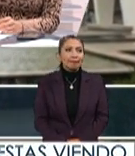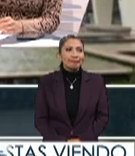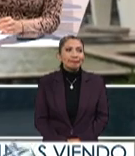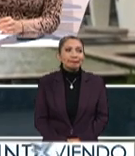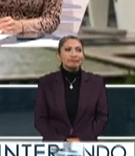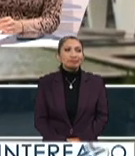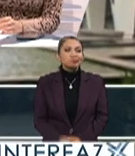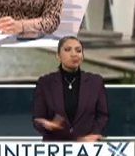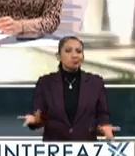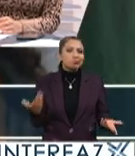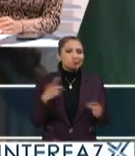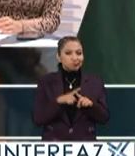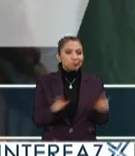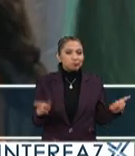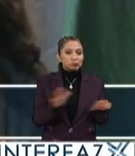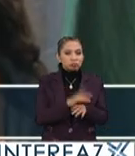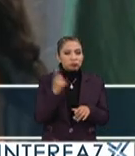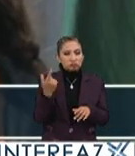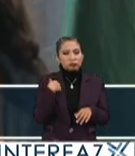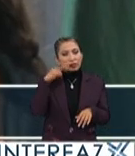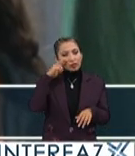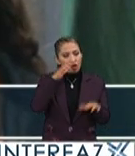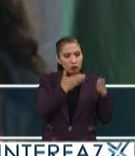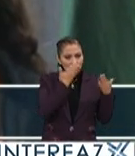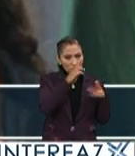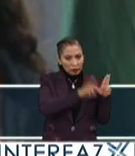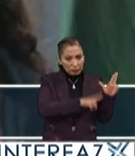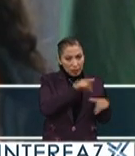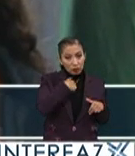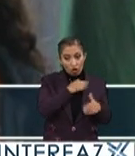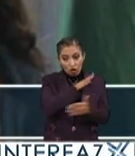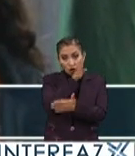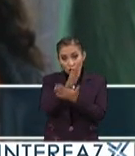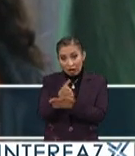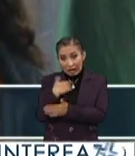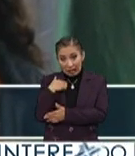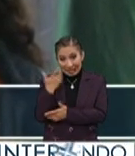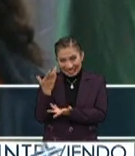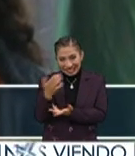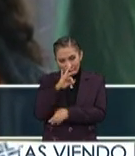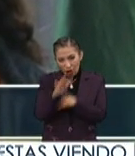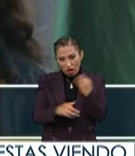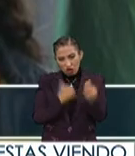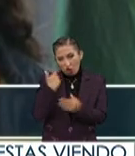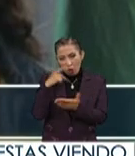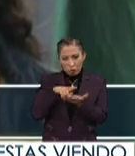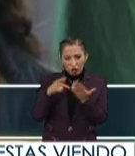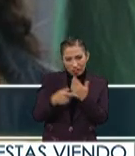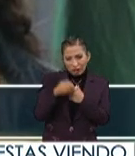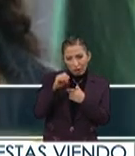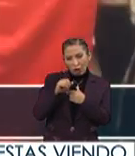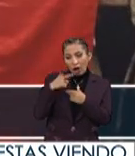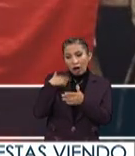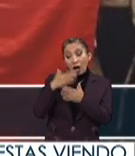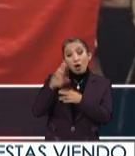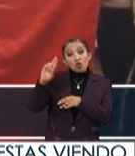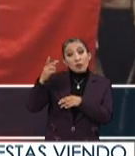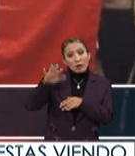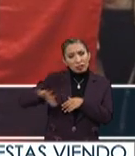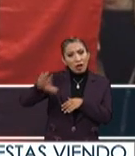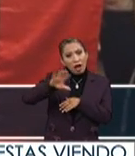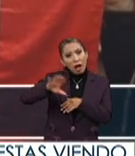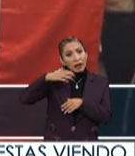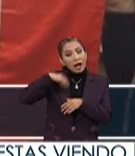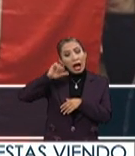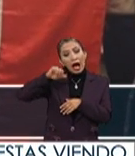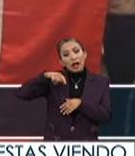Pues es muy diferente porque pues yo estoy en una normal y donde yo tuve la oportunidad de hacer todo esto del proyecto Paulo Freire fue en una universidad, la